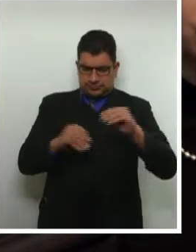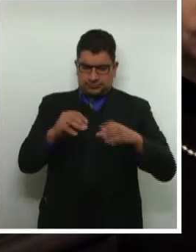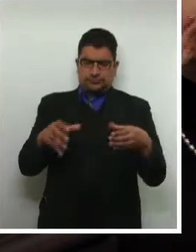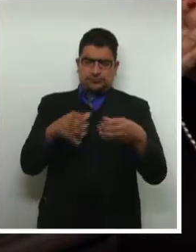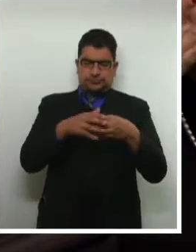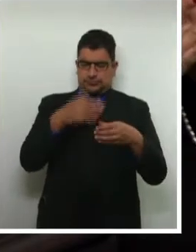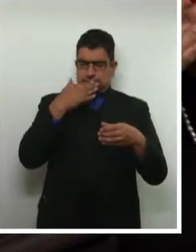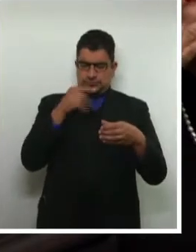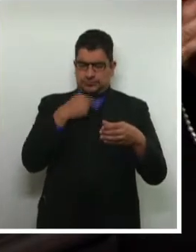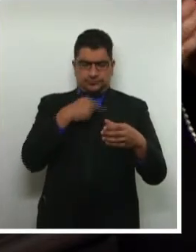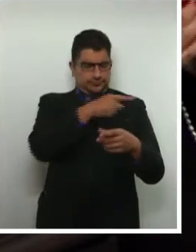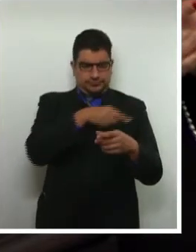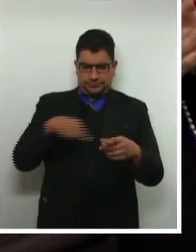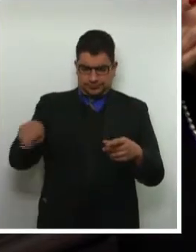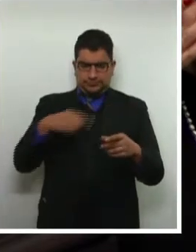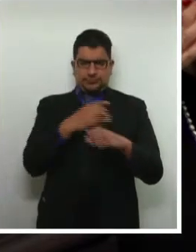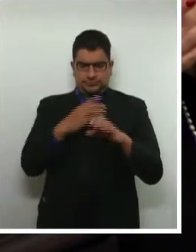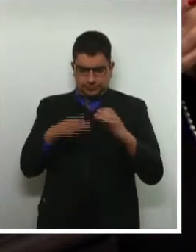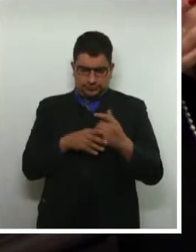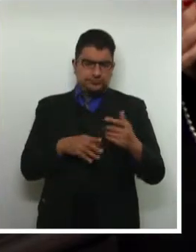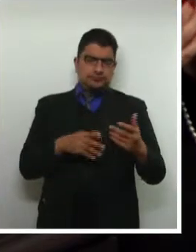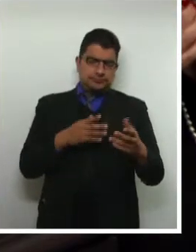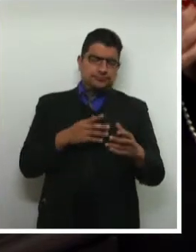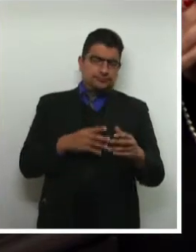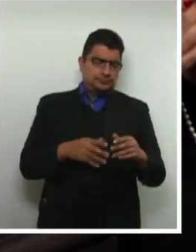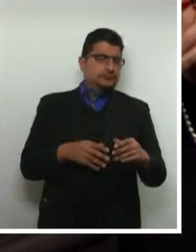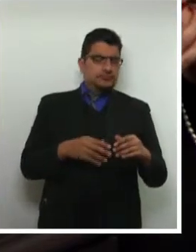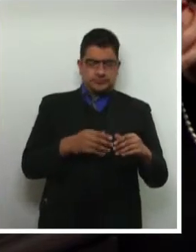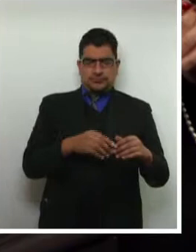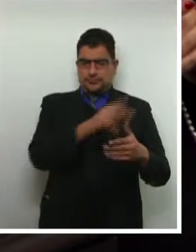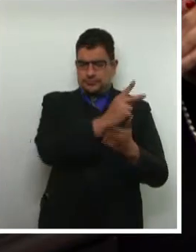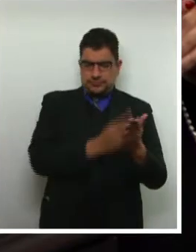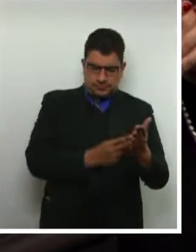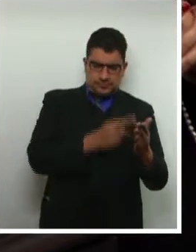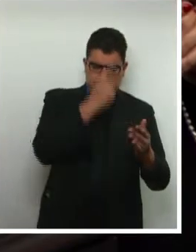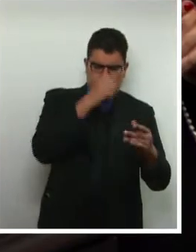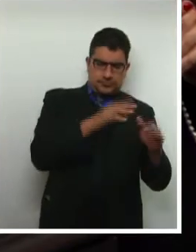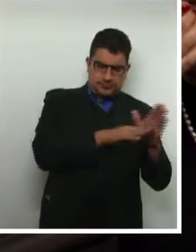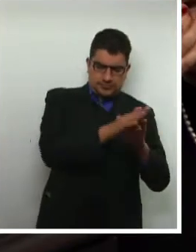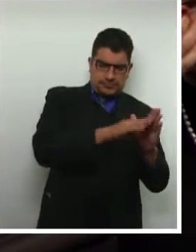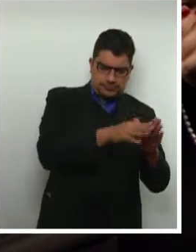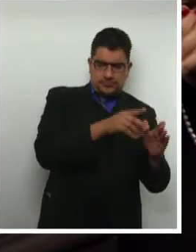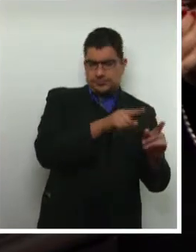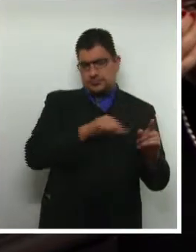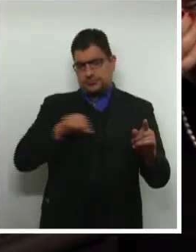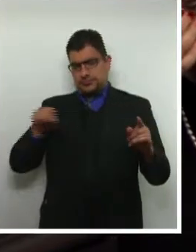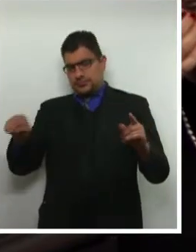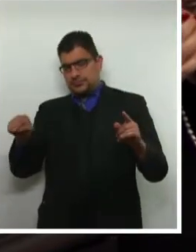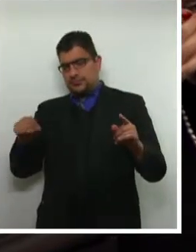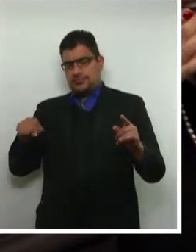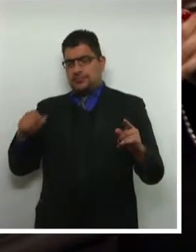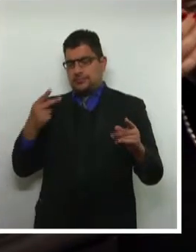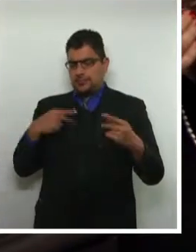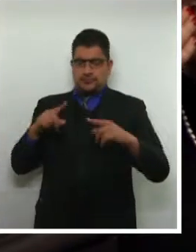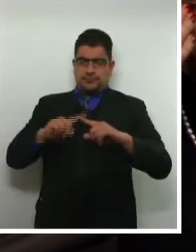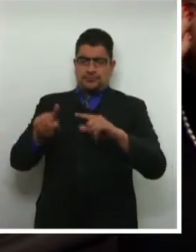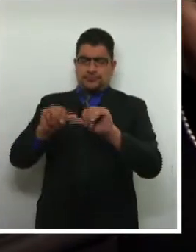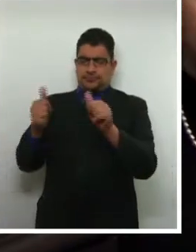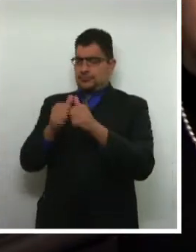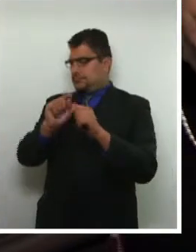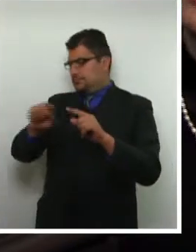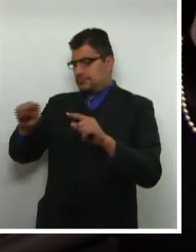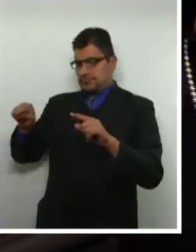ser un órgano intermedio en los hechos entre el Instituto de Planeación Democrática y, digamos, las otras instancias.